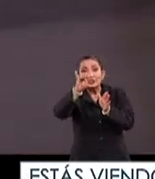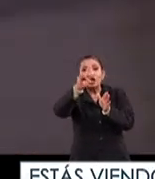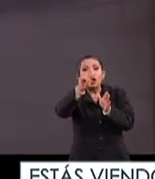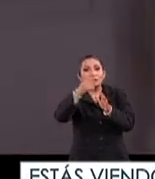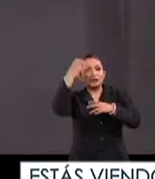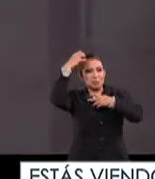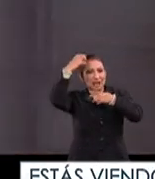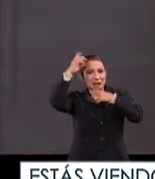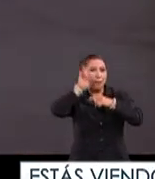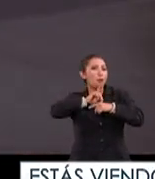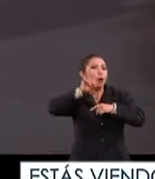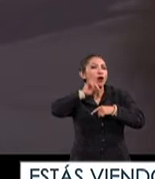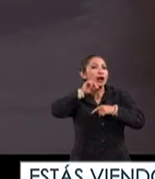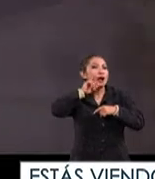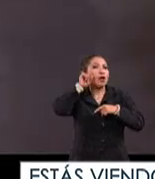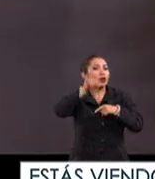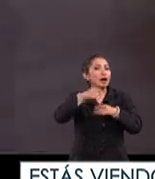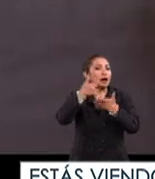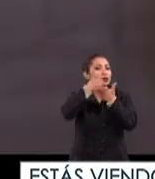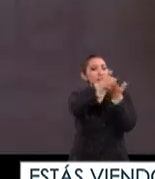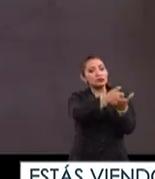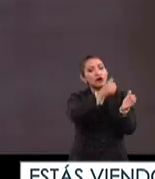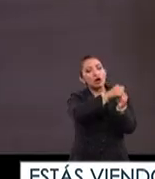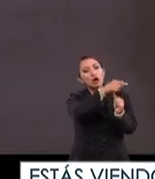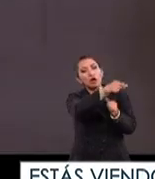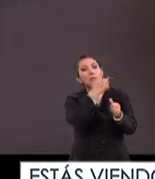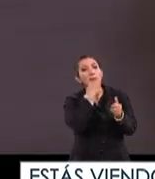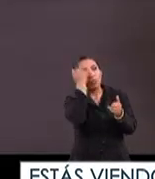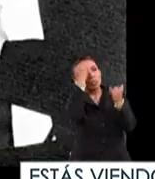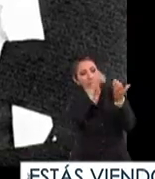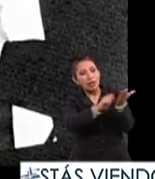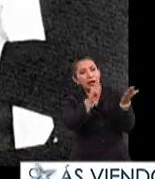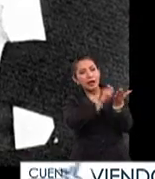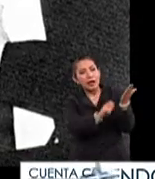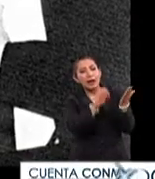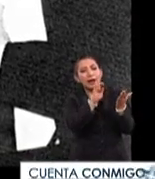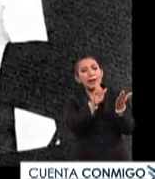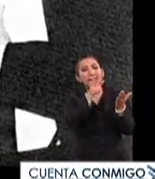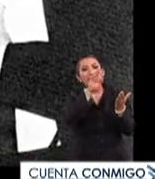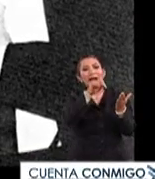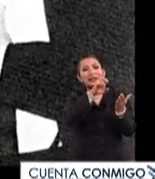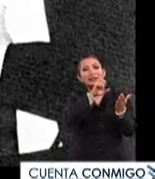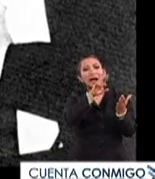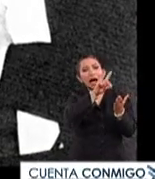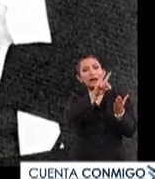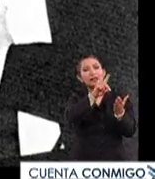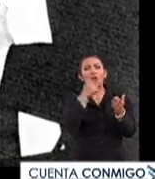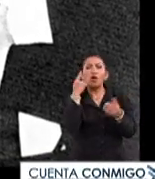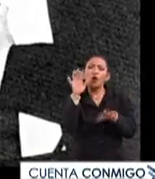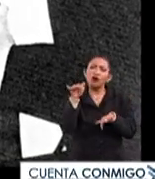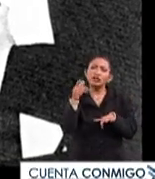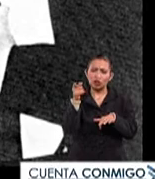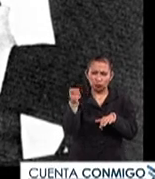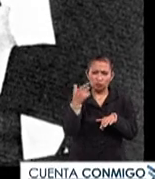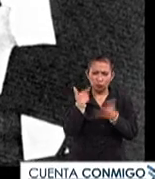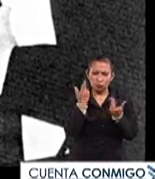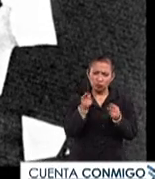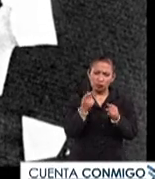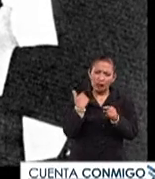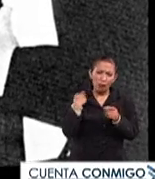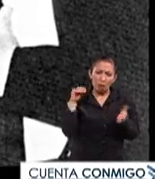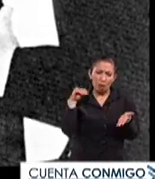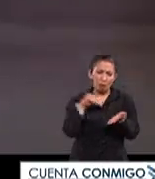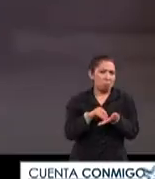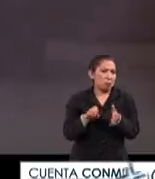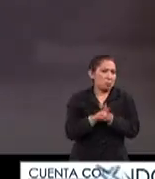Psicosis de la ducha fue una de las colaboraciones que tuvo con el compositor Bernard Herrmann, que fue quien le sugirió, oye, la tienes sin música, ¿qué tal